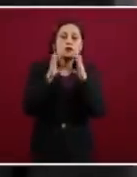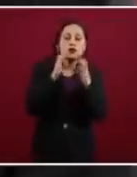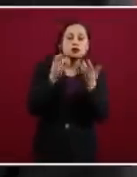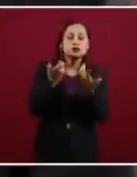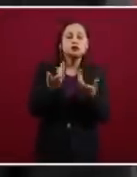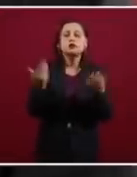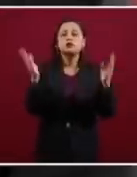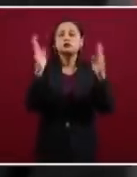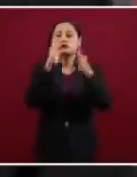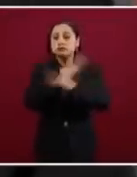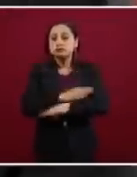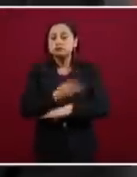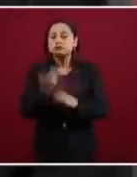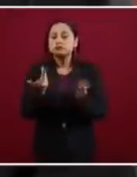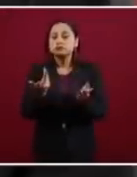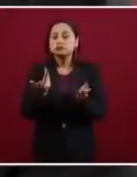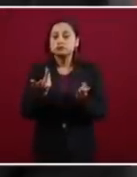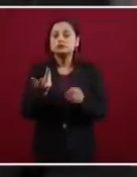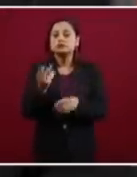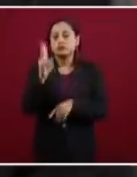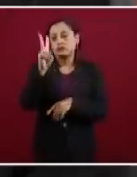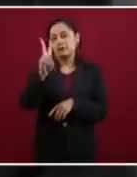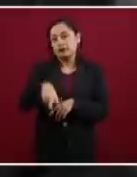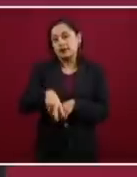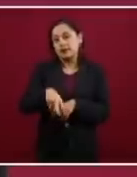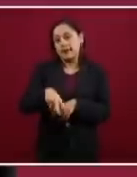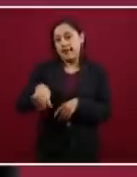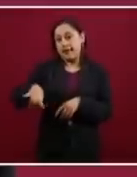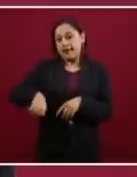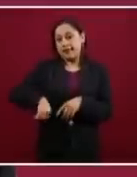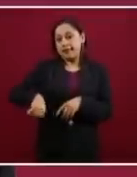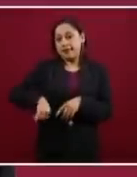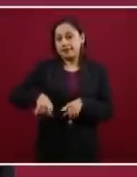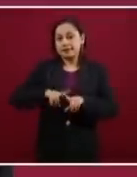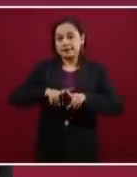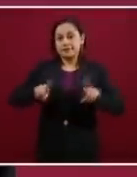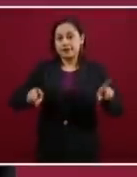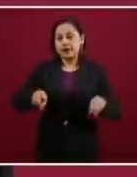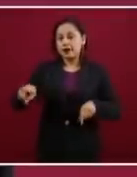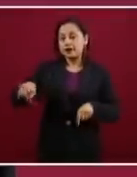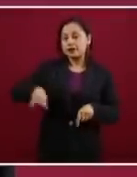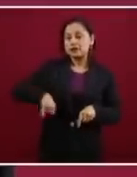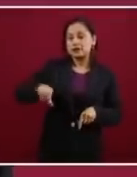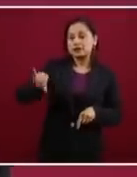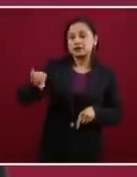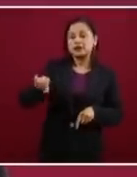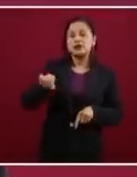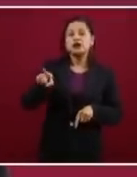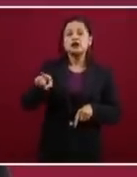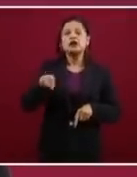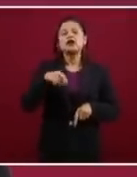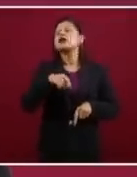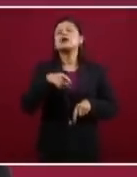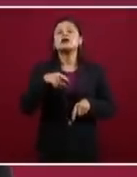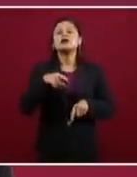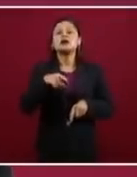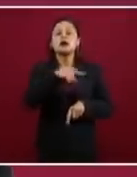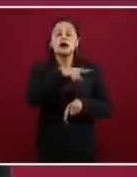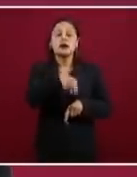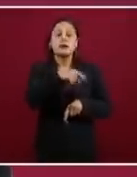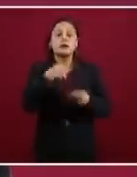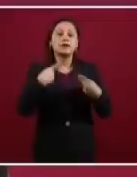intereses en efecto no encontrados quienes quieren la planta dicen que los que se oponen